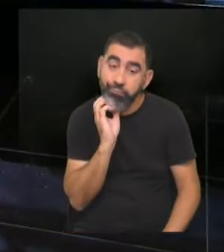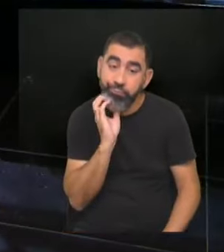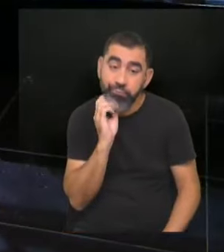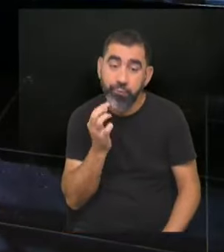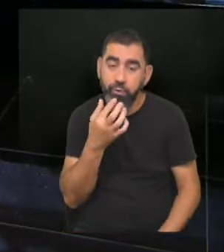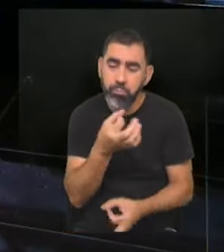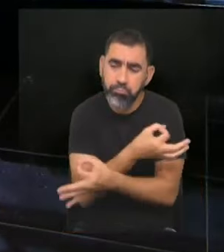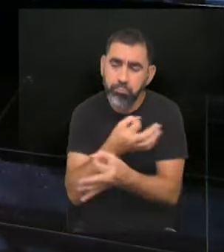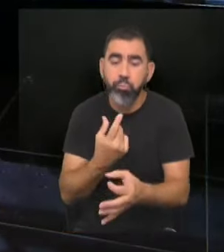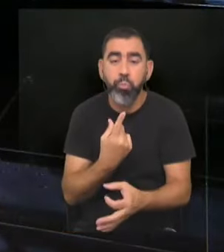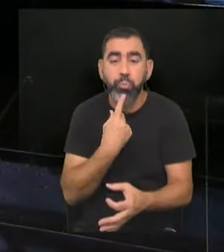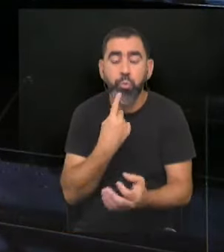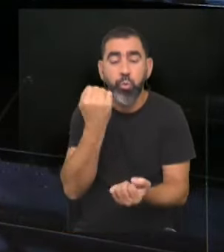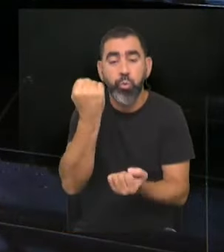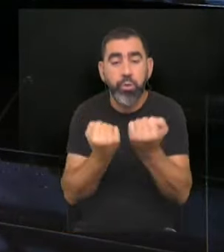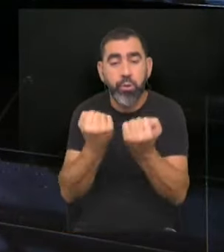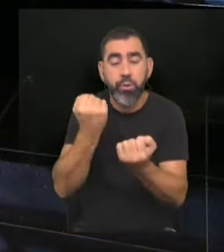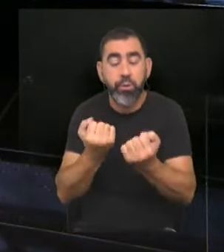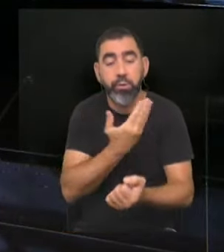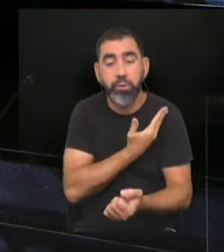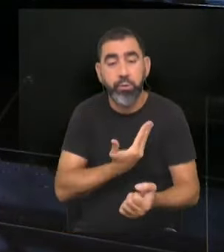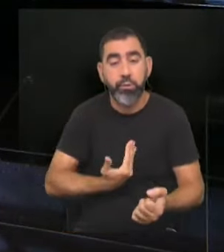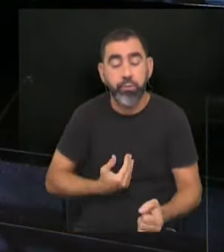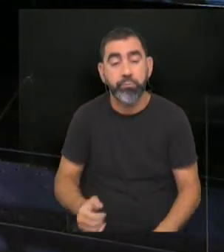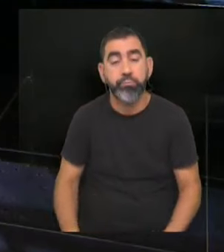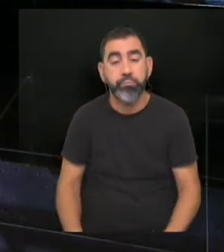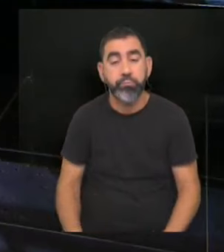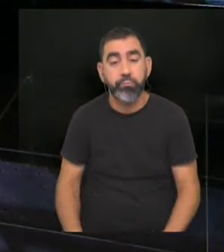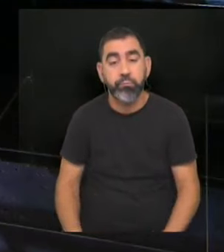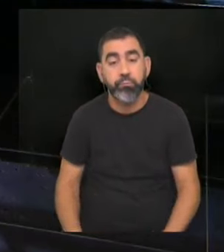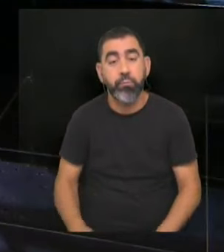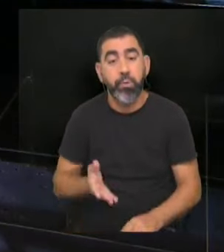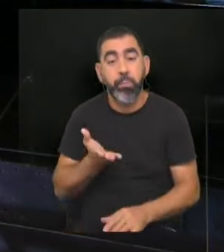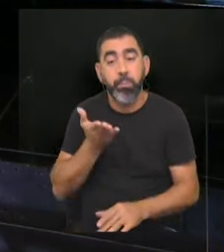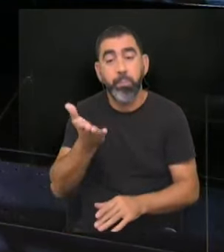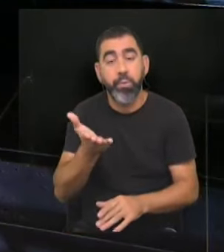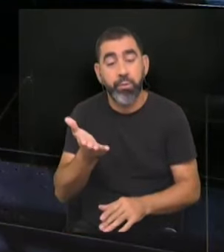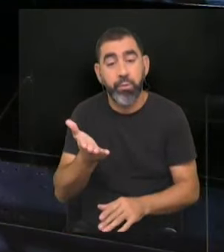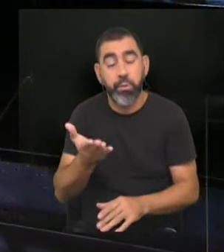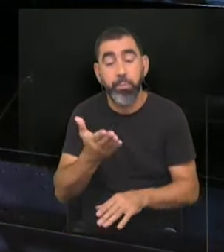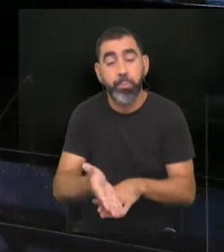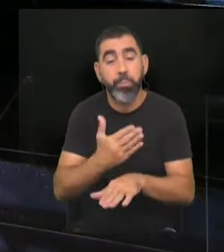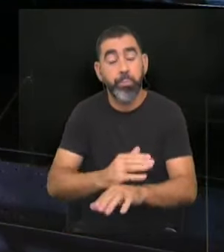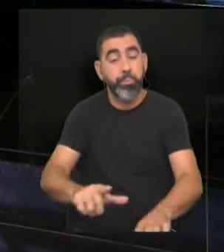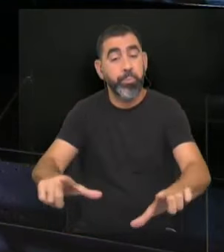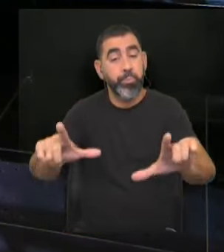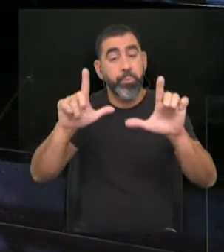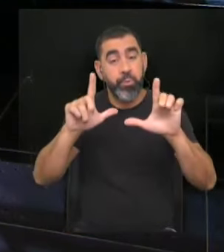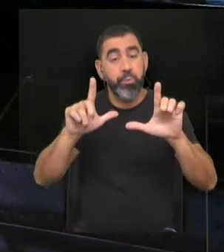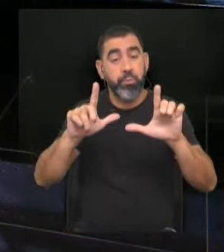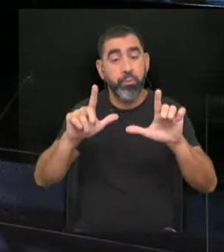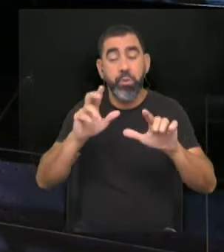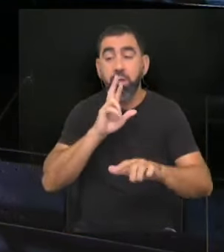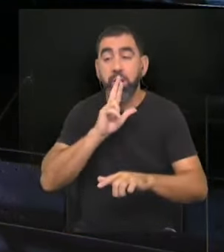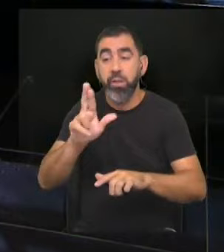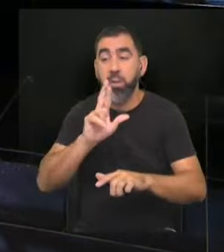exitosa la política económica del gobierno además pidió a las y los precandidatos que bueno den